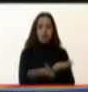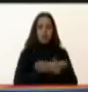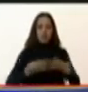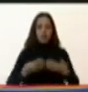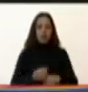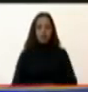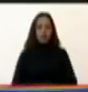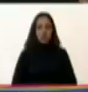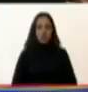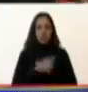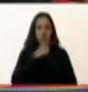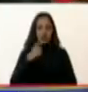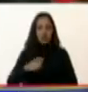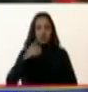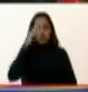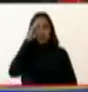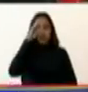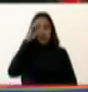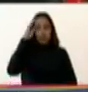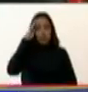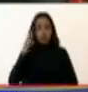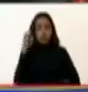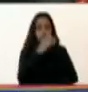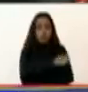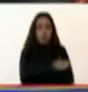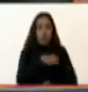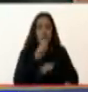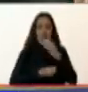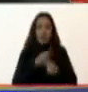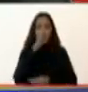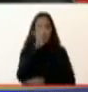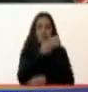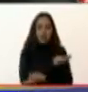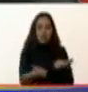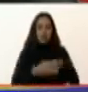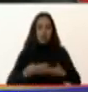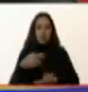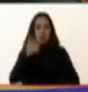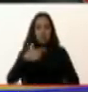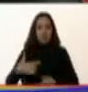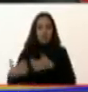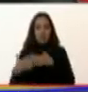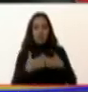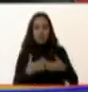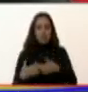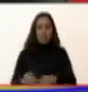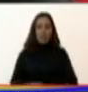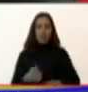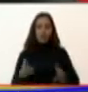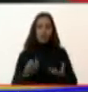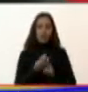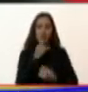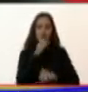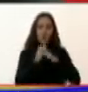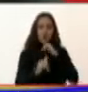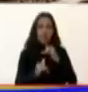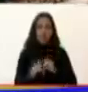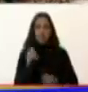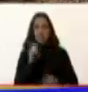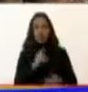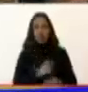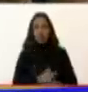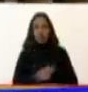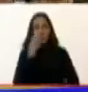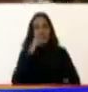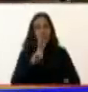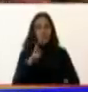milicianos. Bueno, formemos 4 millones de guerrilleros con AK-47 y ya verá el